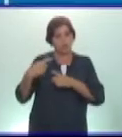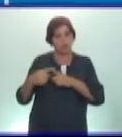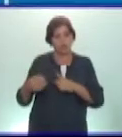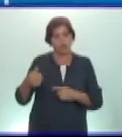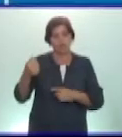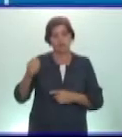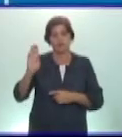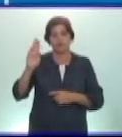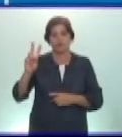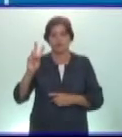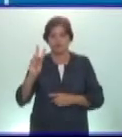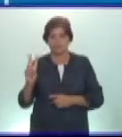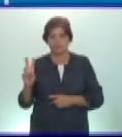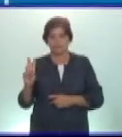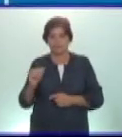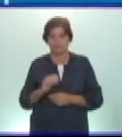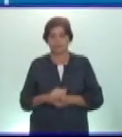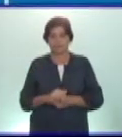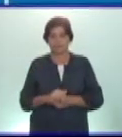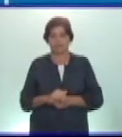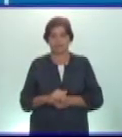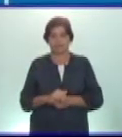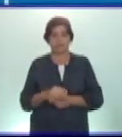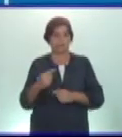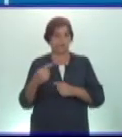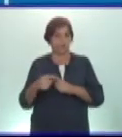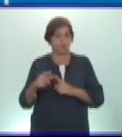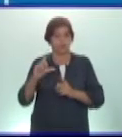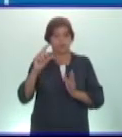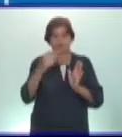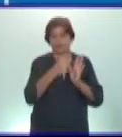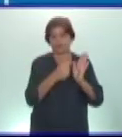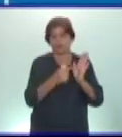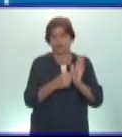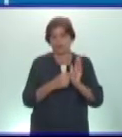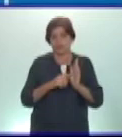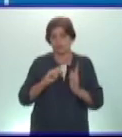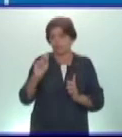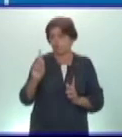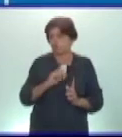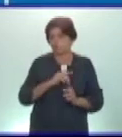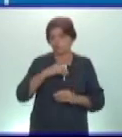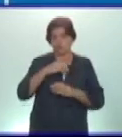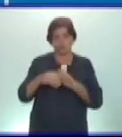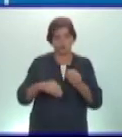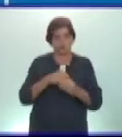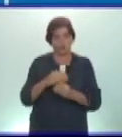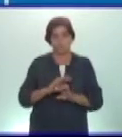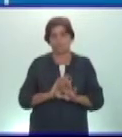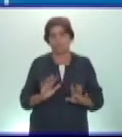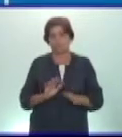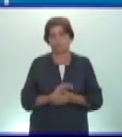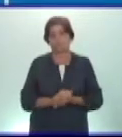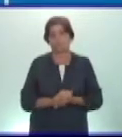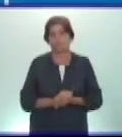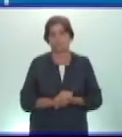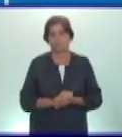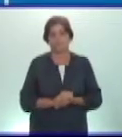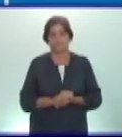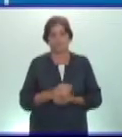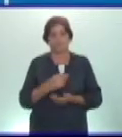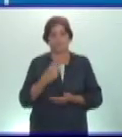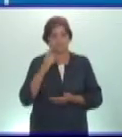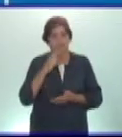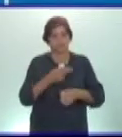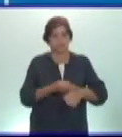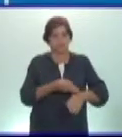otra característica del adverbio es que son invariables, o sea, no varían. Vamos entonces a